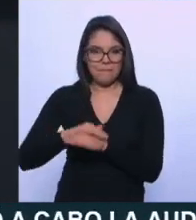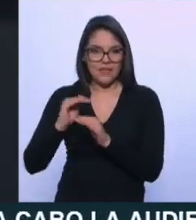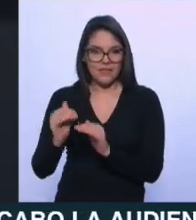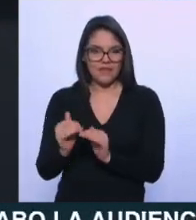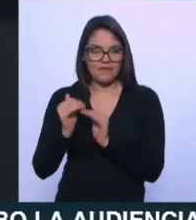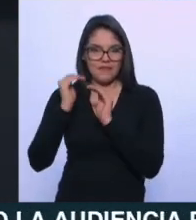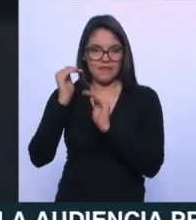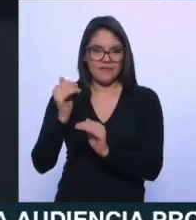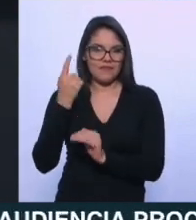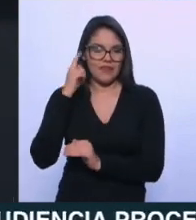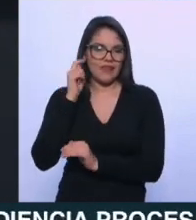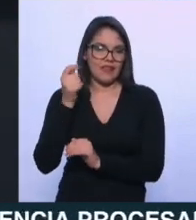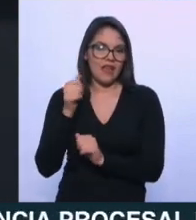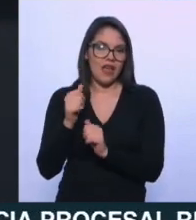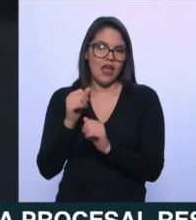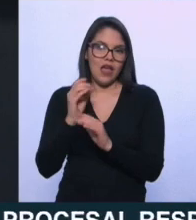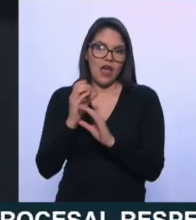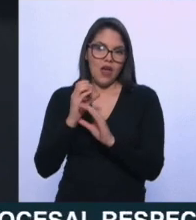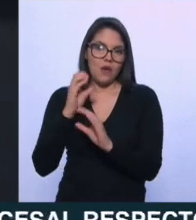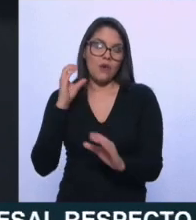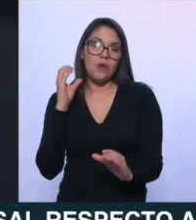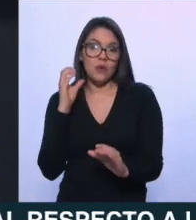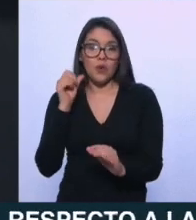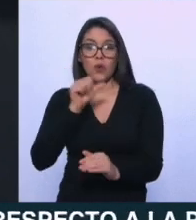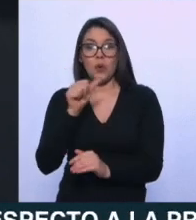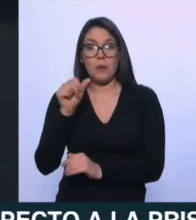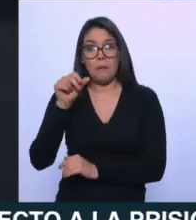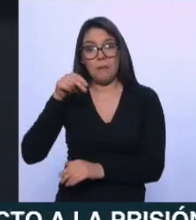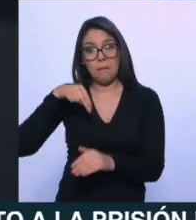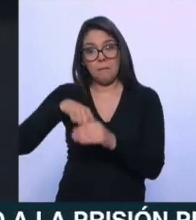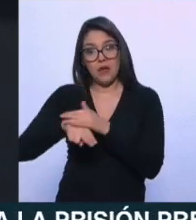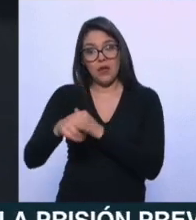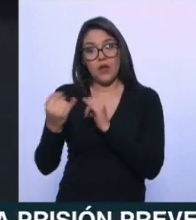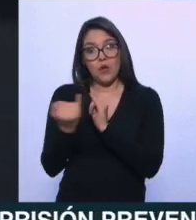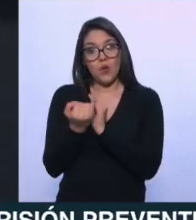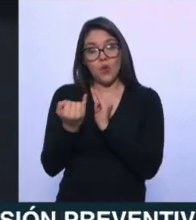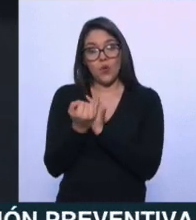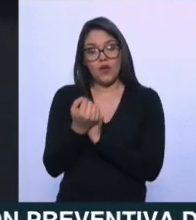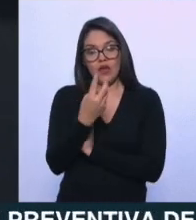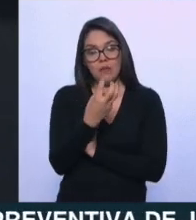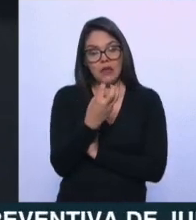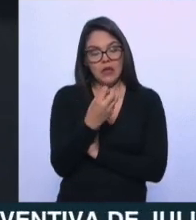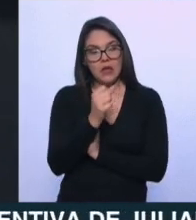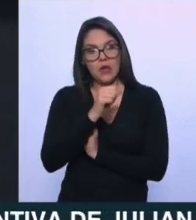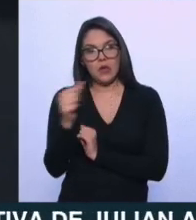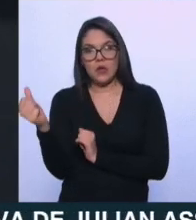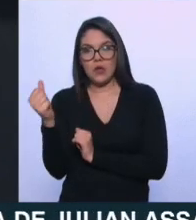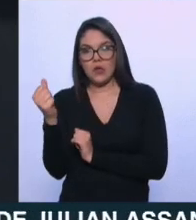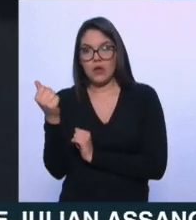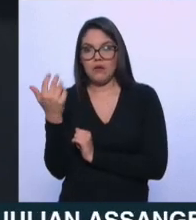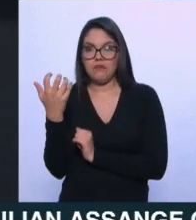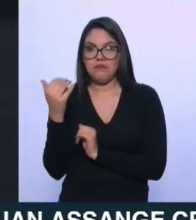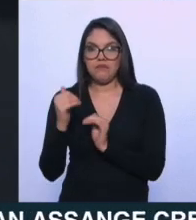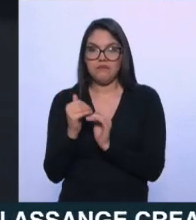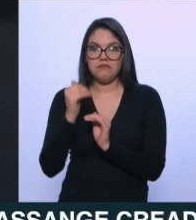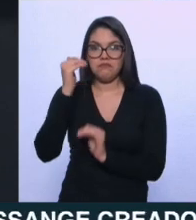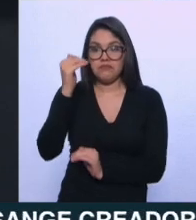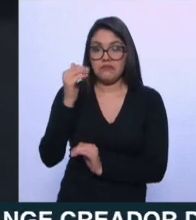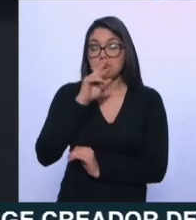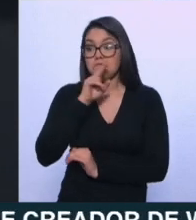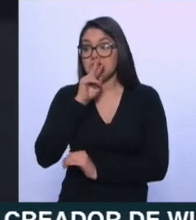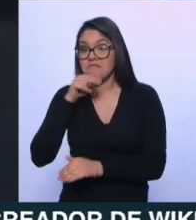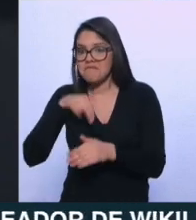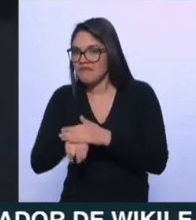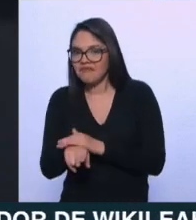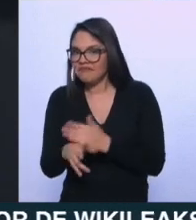los autobuses, pero hubo en el metro, que fue casi del 30% de la tarifa. ¿Mejoró 30% el metro? Me parece que no.